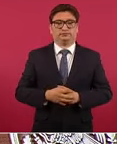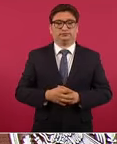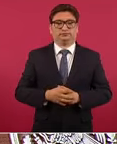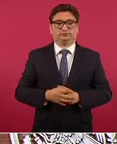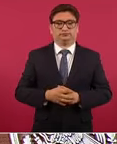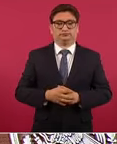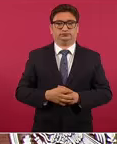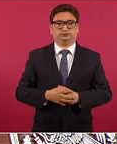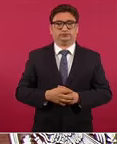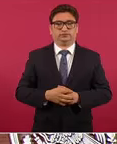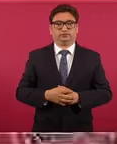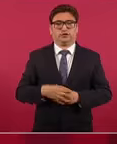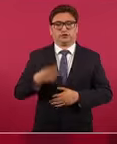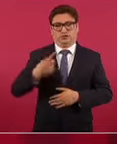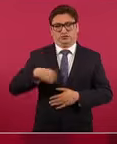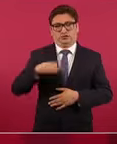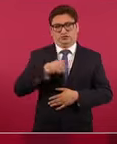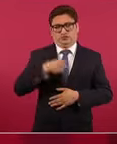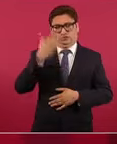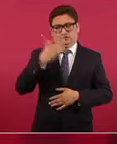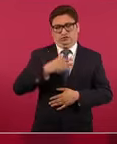que nuestro país